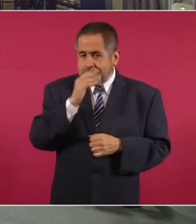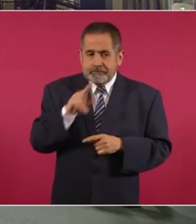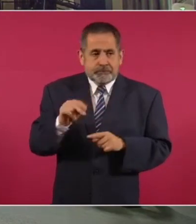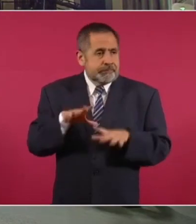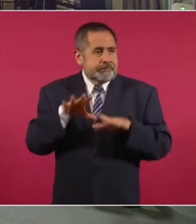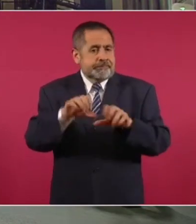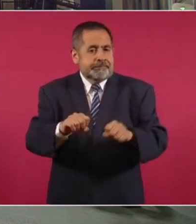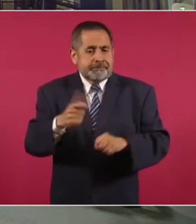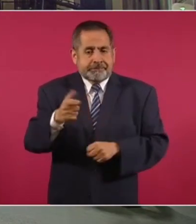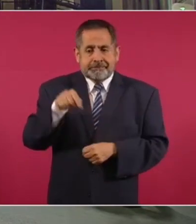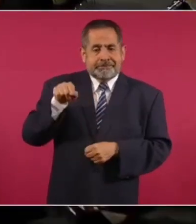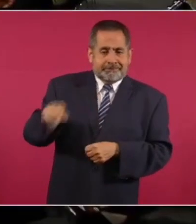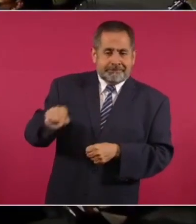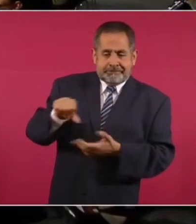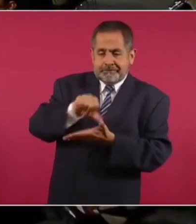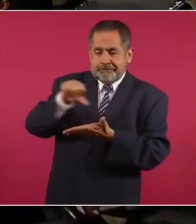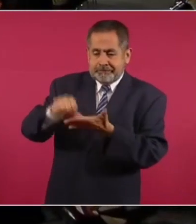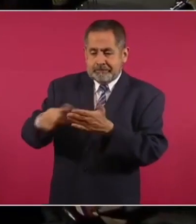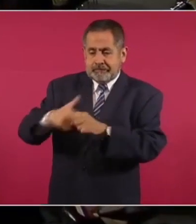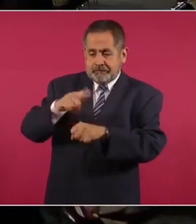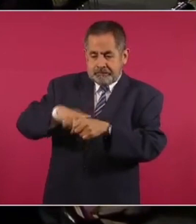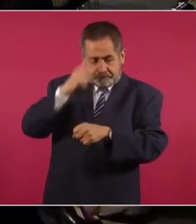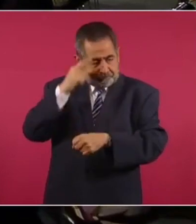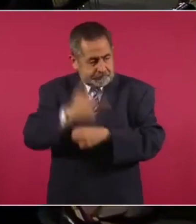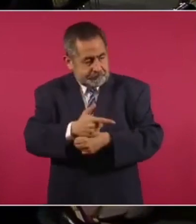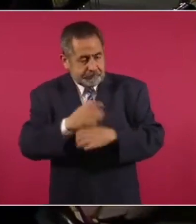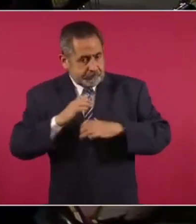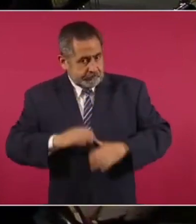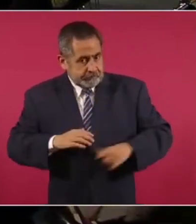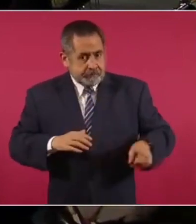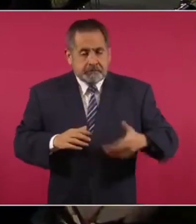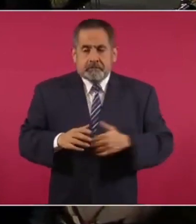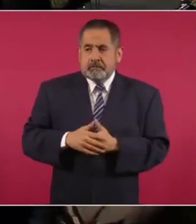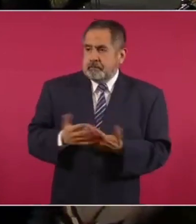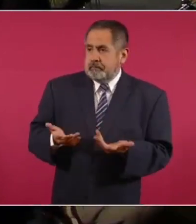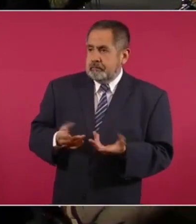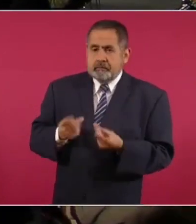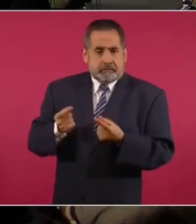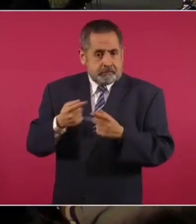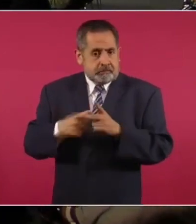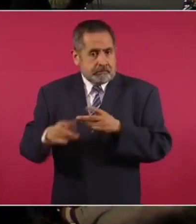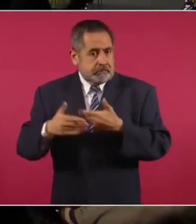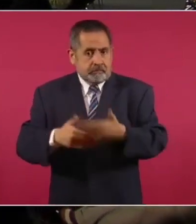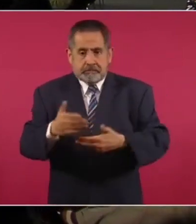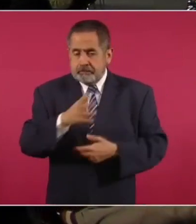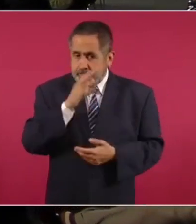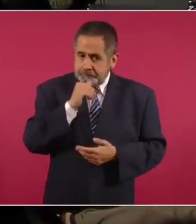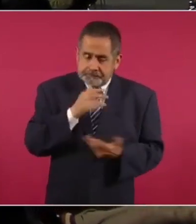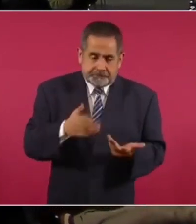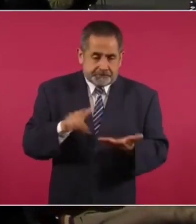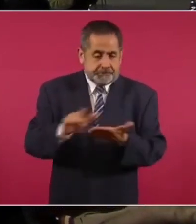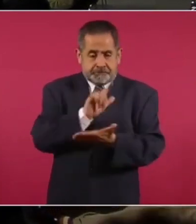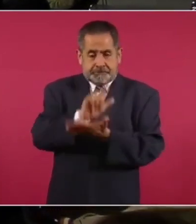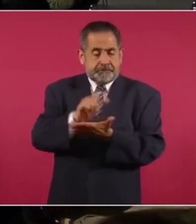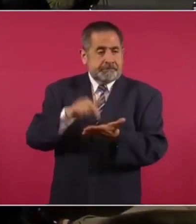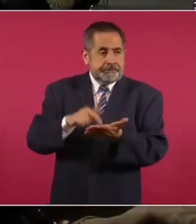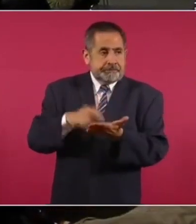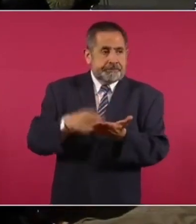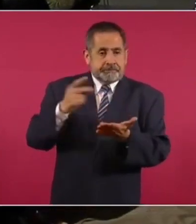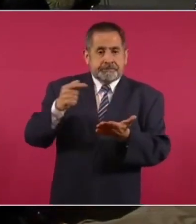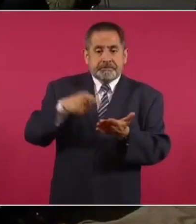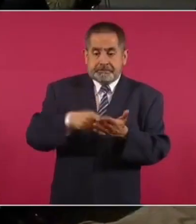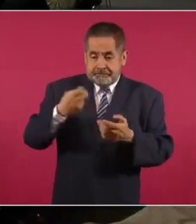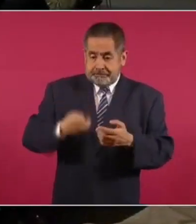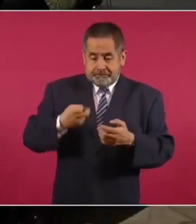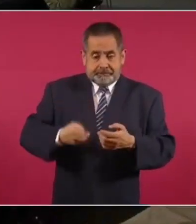para que este Centro Nacional de Identificación Humana inicie sin demora, ya que la misma ley establece que este